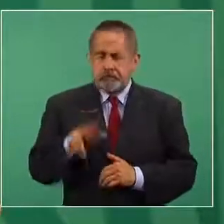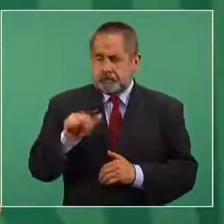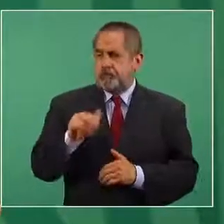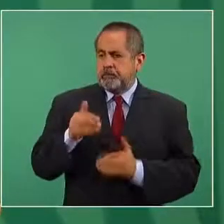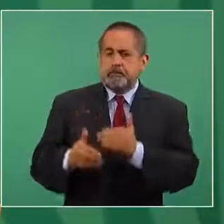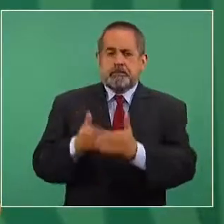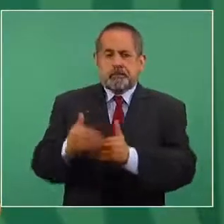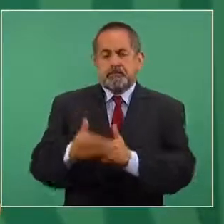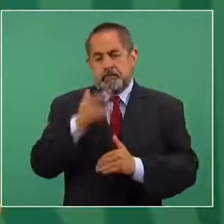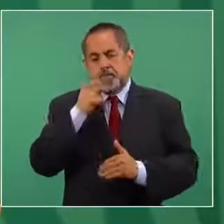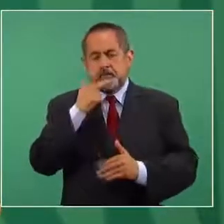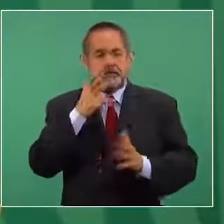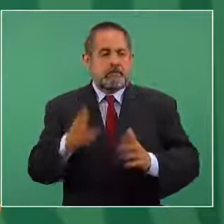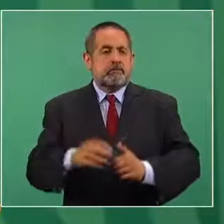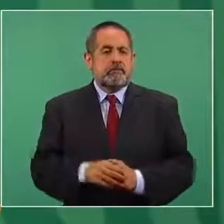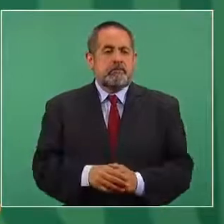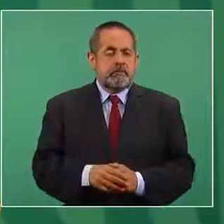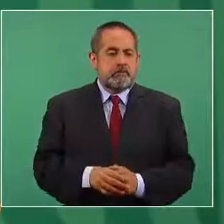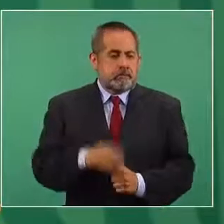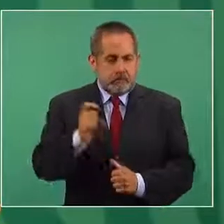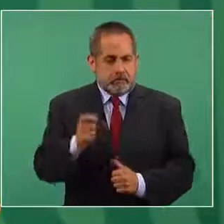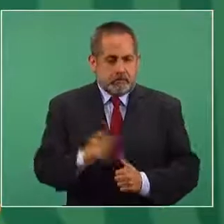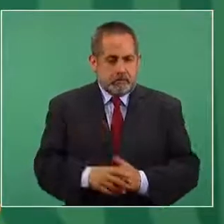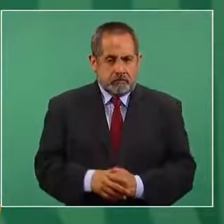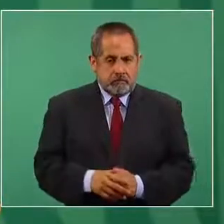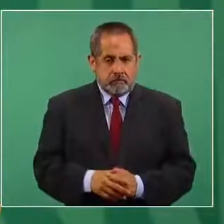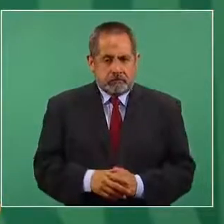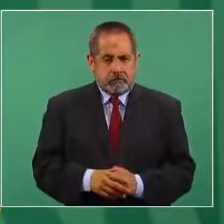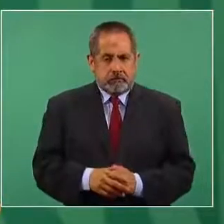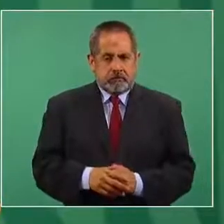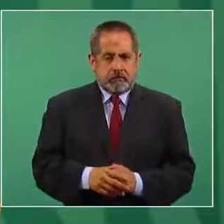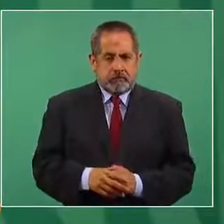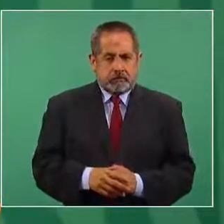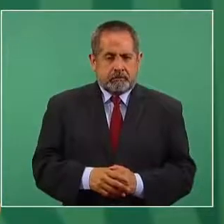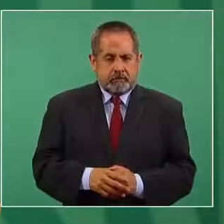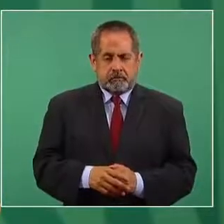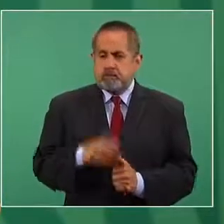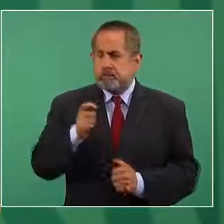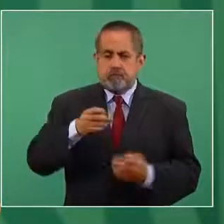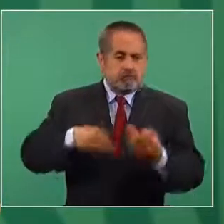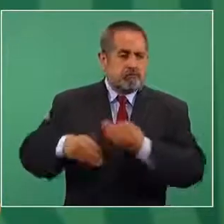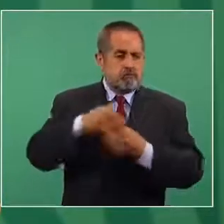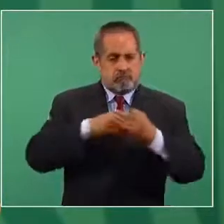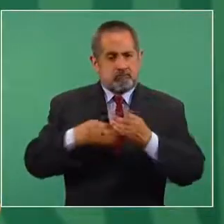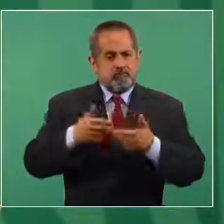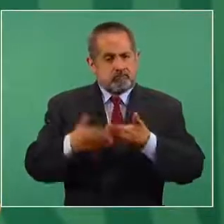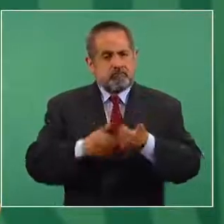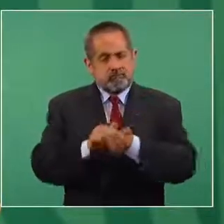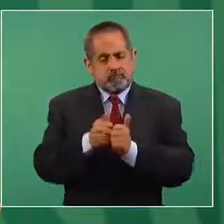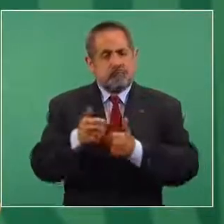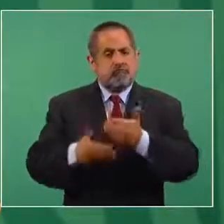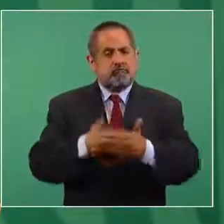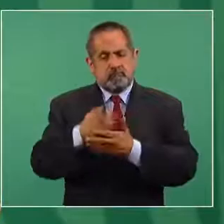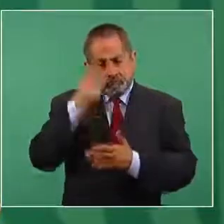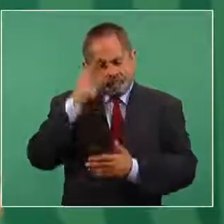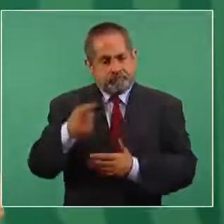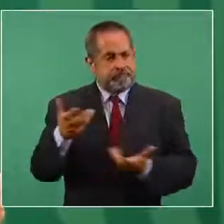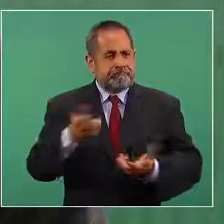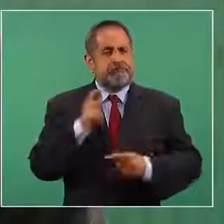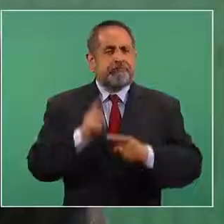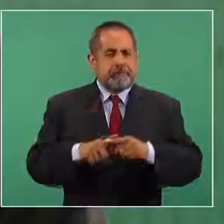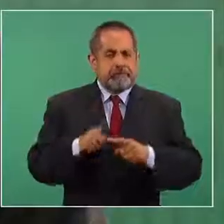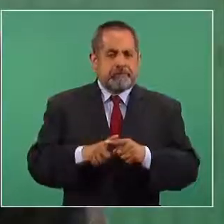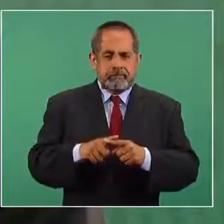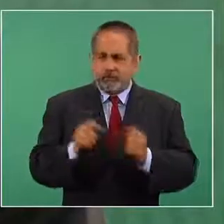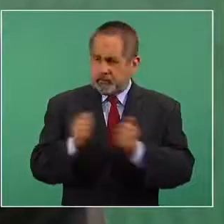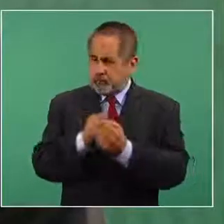saliendo. Entonces todos vamos a lograr